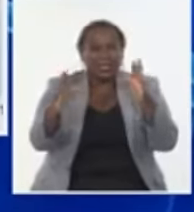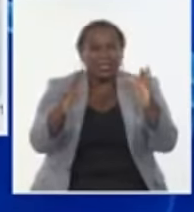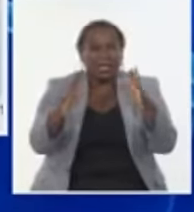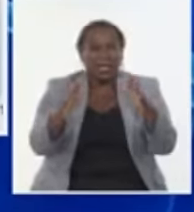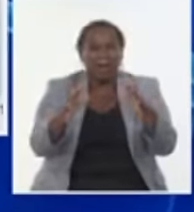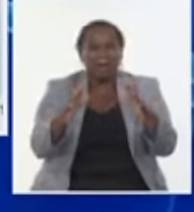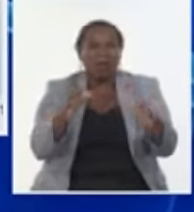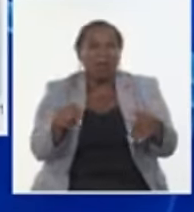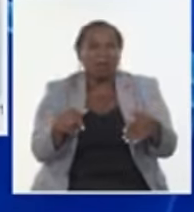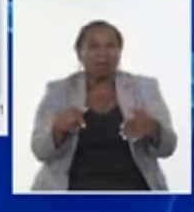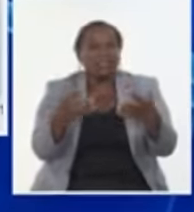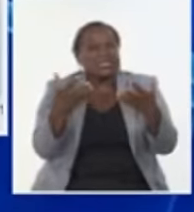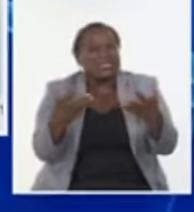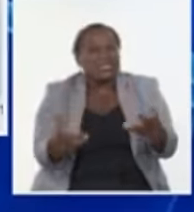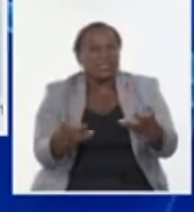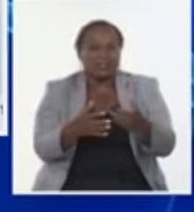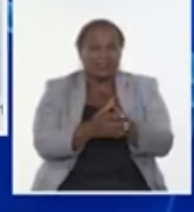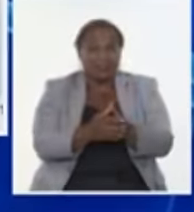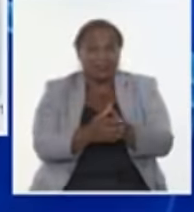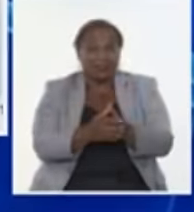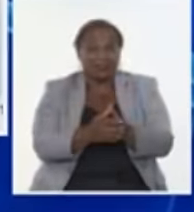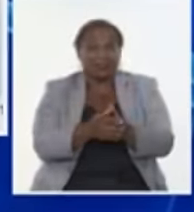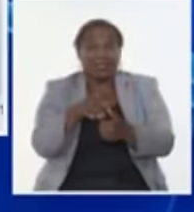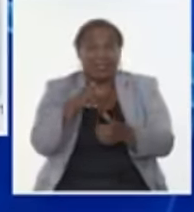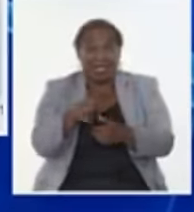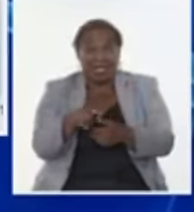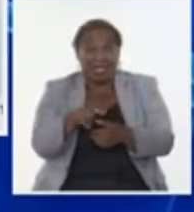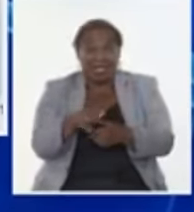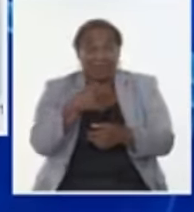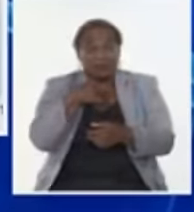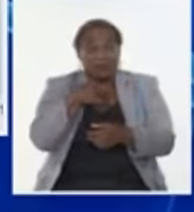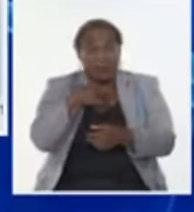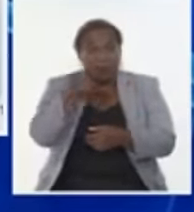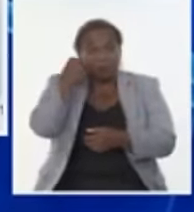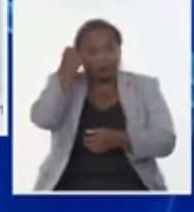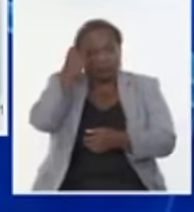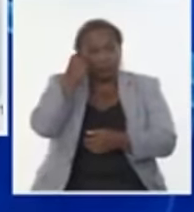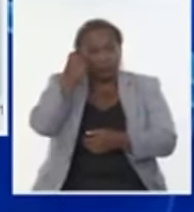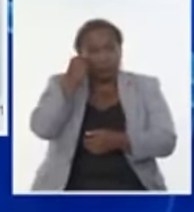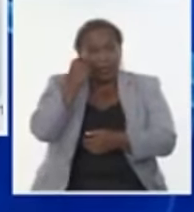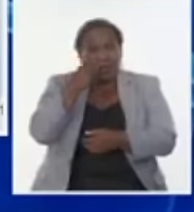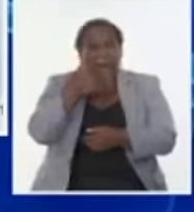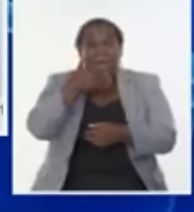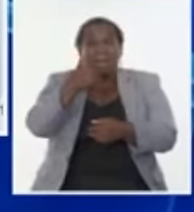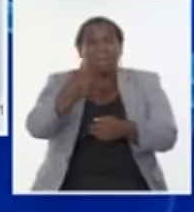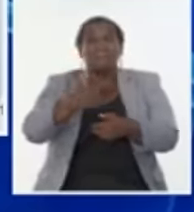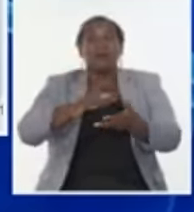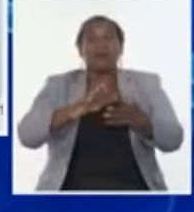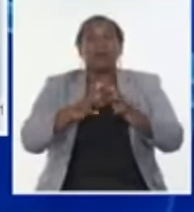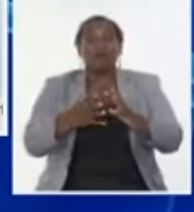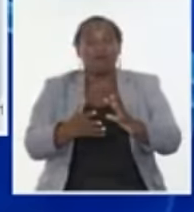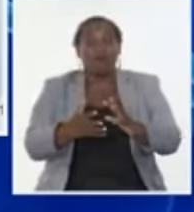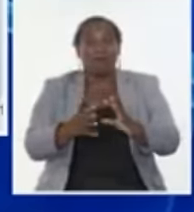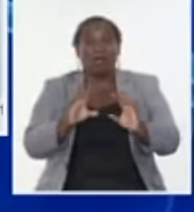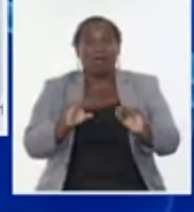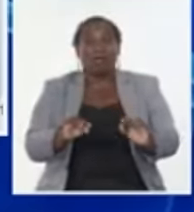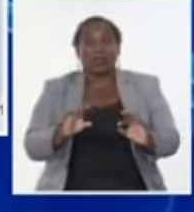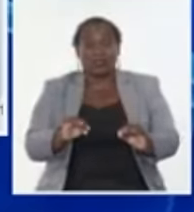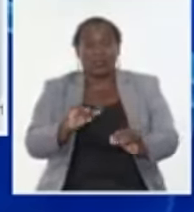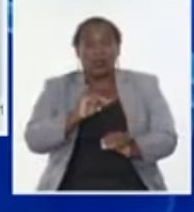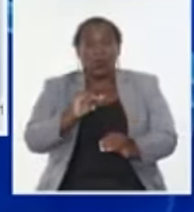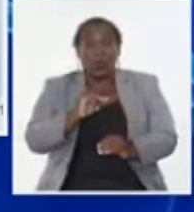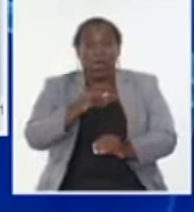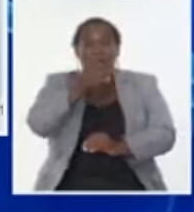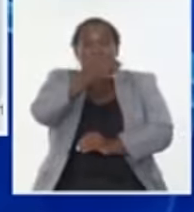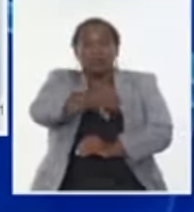expresé, pero sobre ello yo creo que la mejor manera de decirlo es como nuestro general de